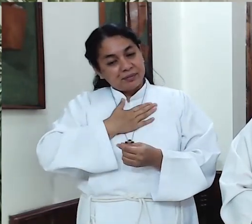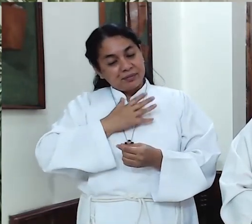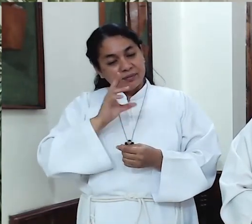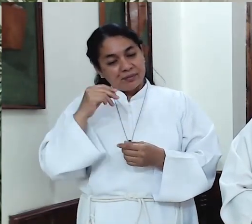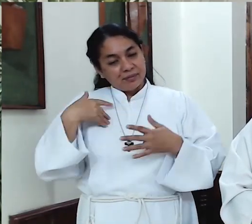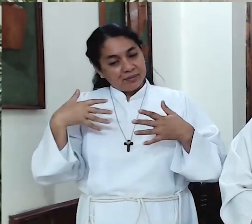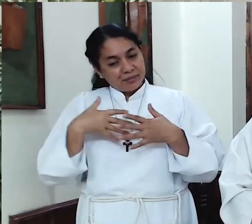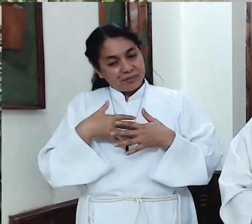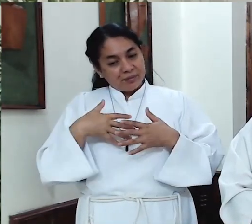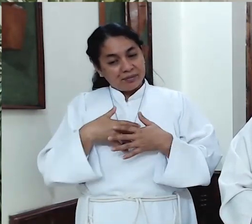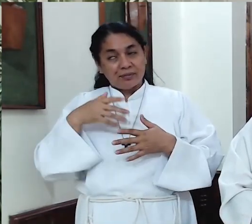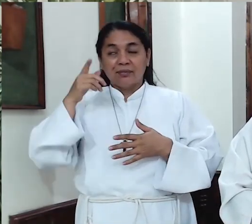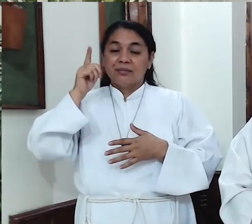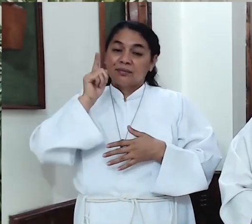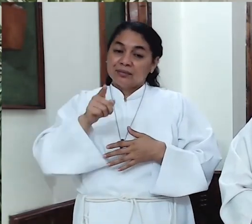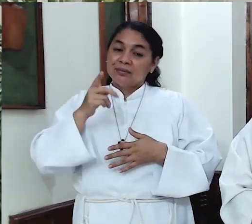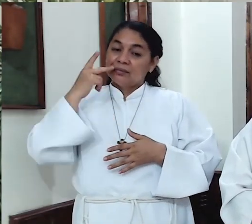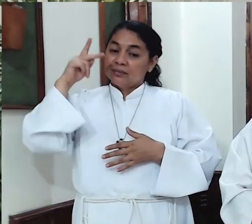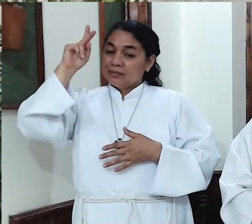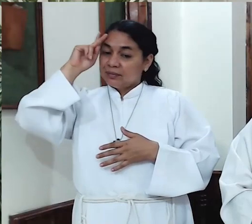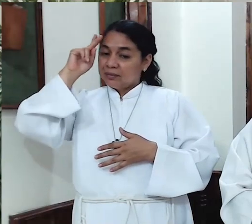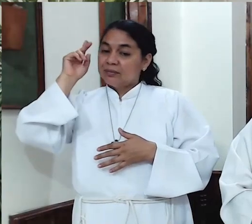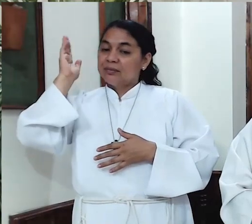Padre ha tenido a bien darte el reino.